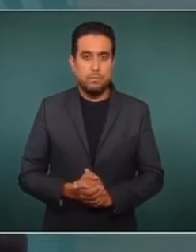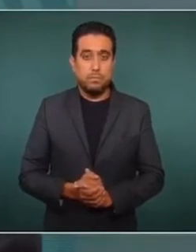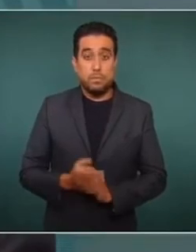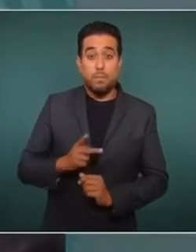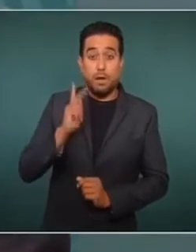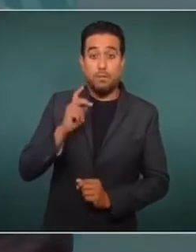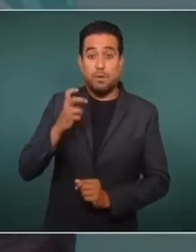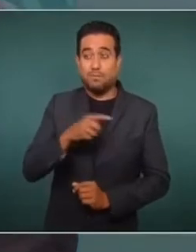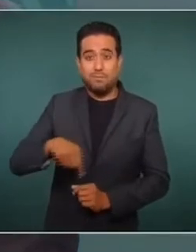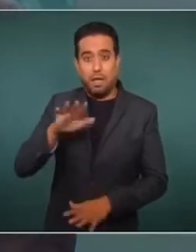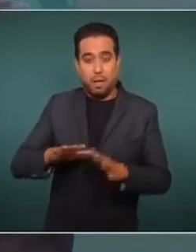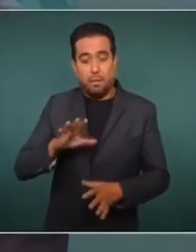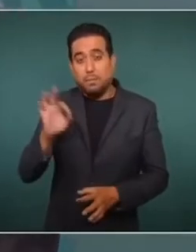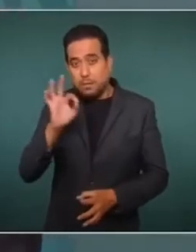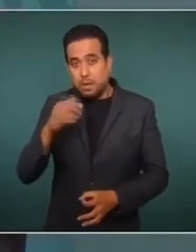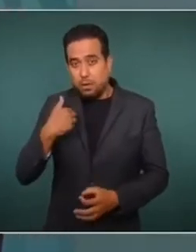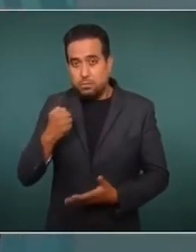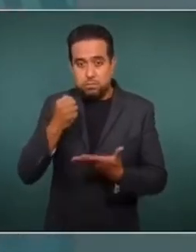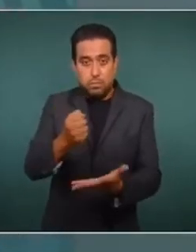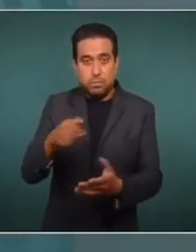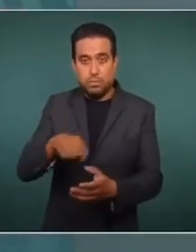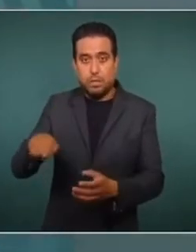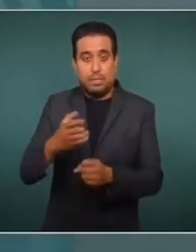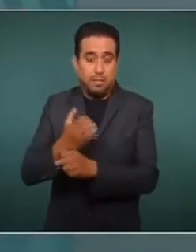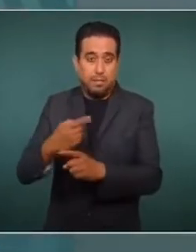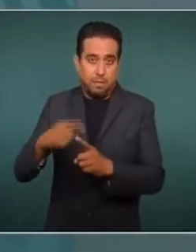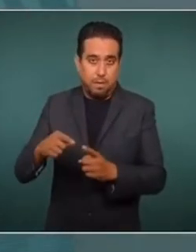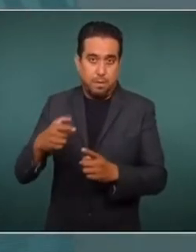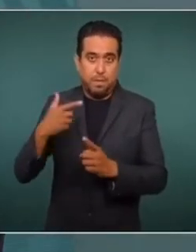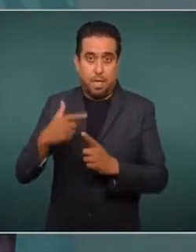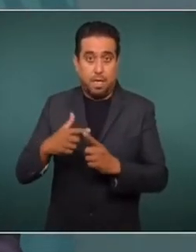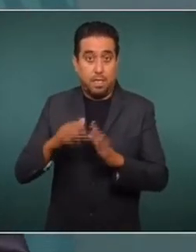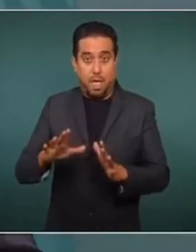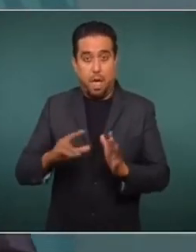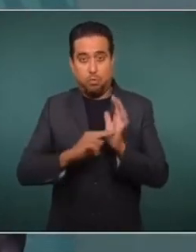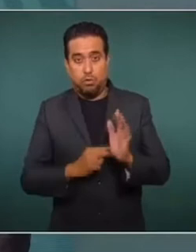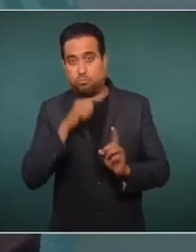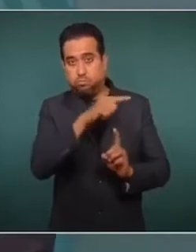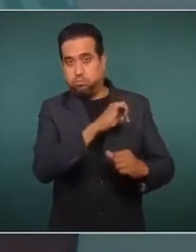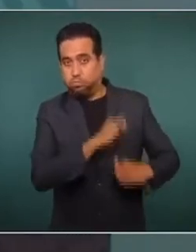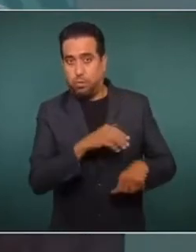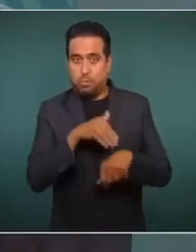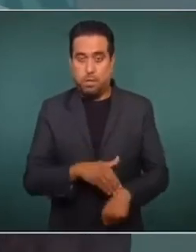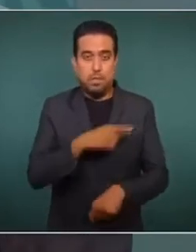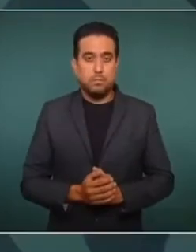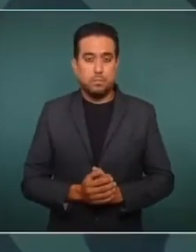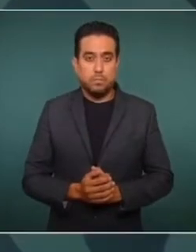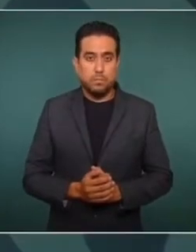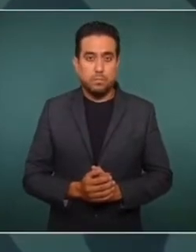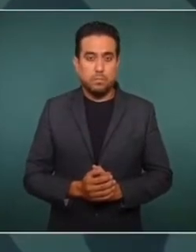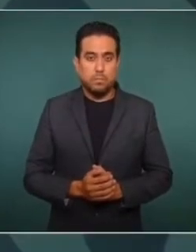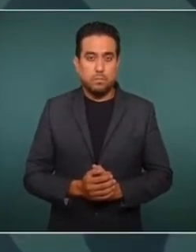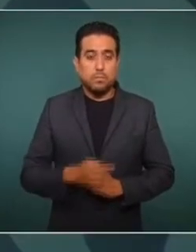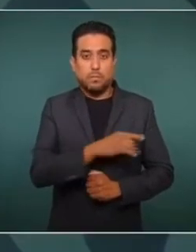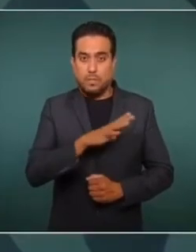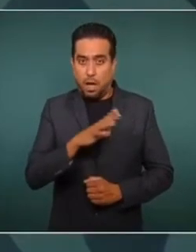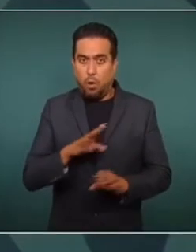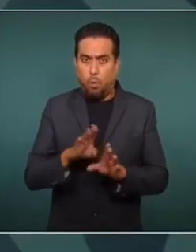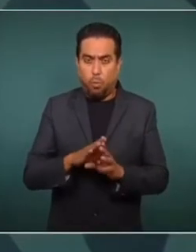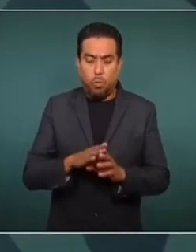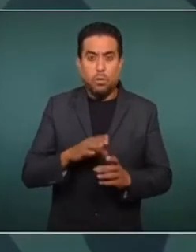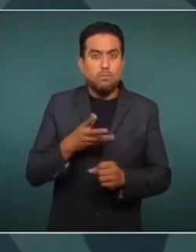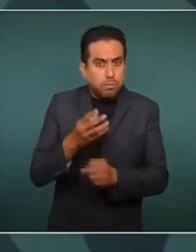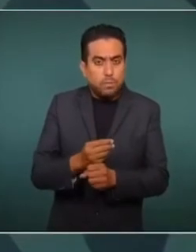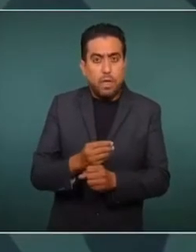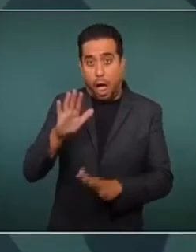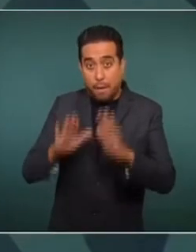estados. Sin embargo, en el mismo presupuesto autorizado por la Cámara, hay un mecanismo de compensación financieros y